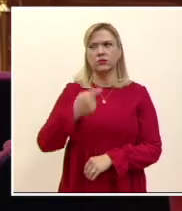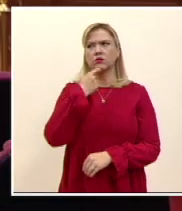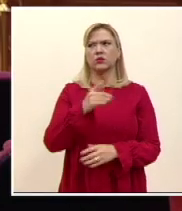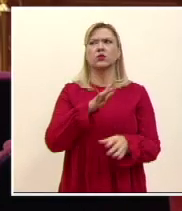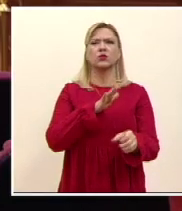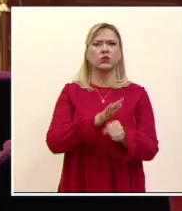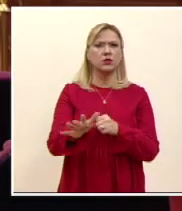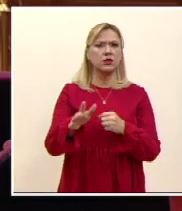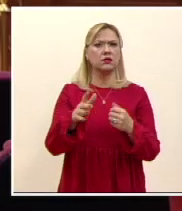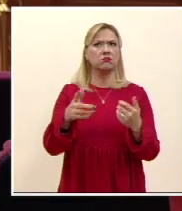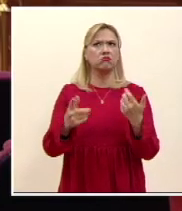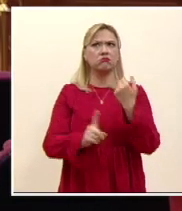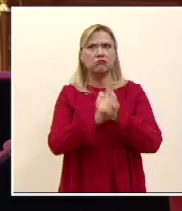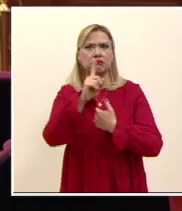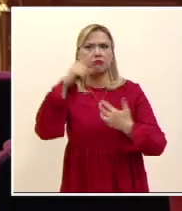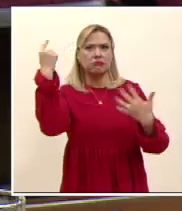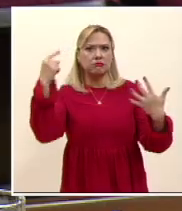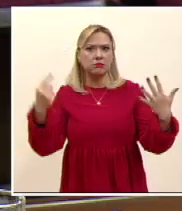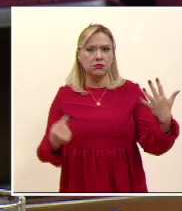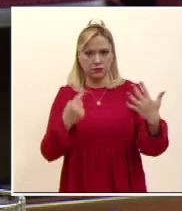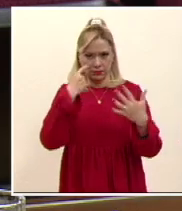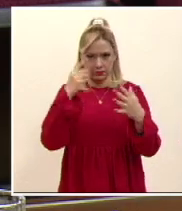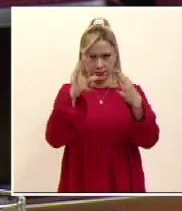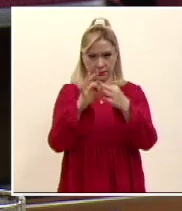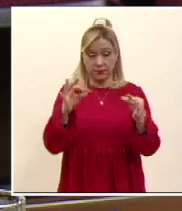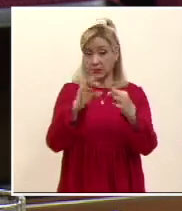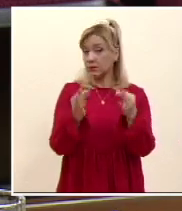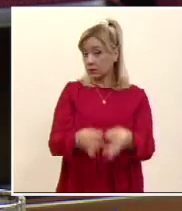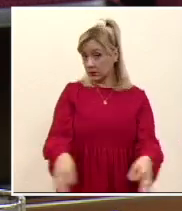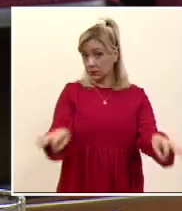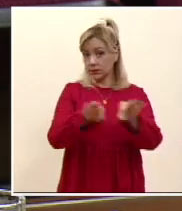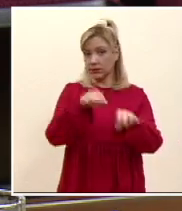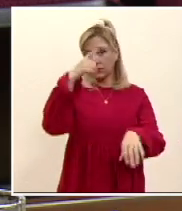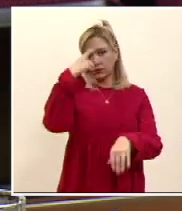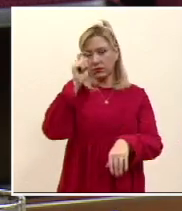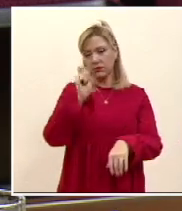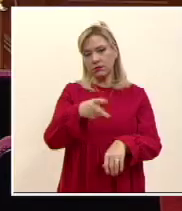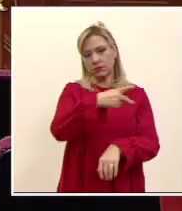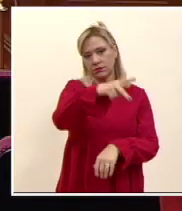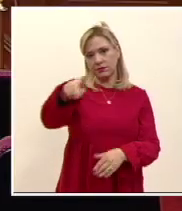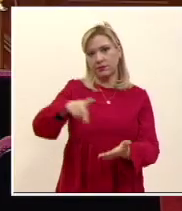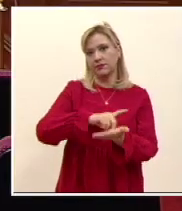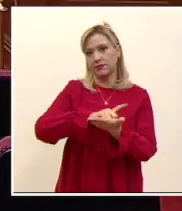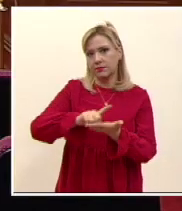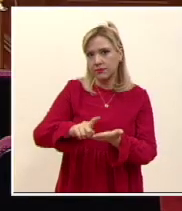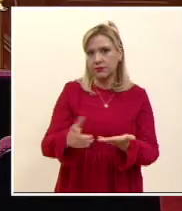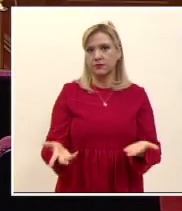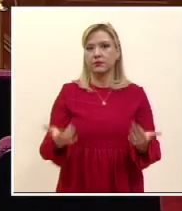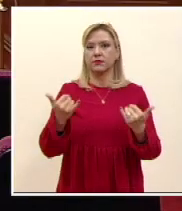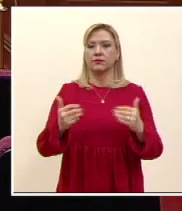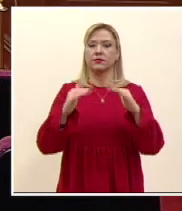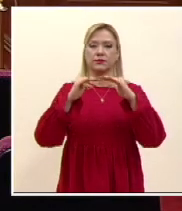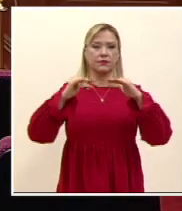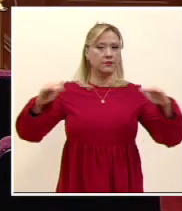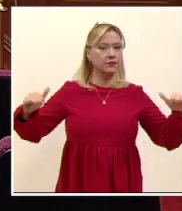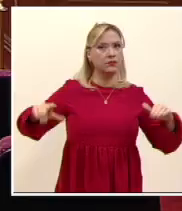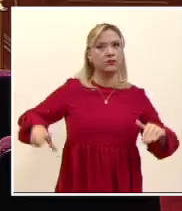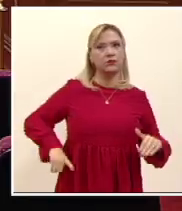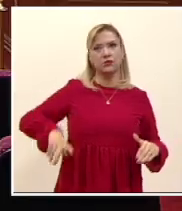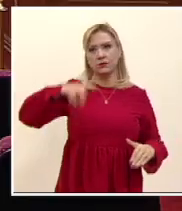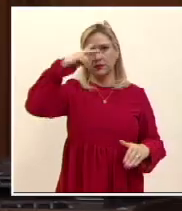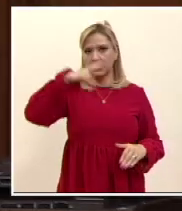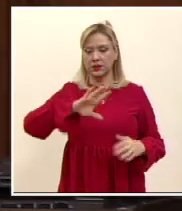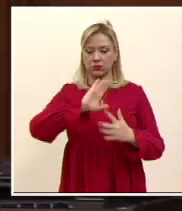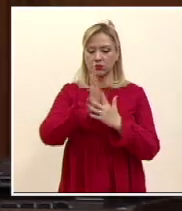resolvería la Corte en este periodo de sesiones y que son relevantes para el ejercicio de derechos y para el equilibrio entre los poderes del Estado